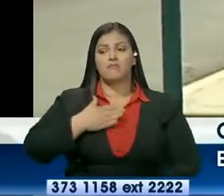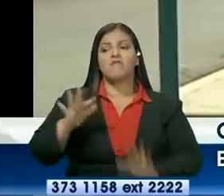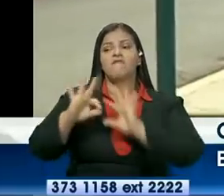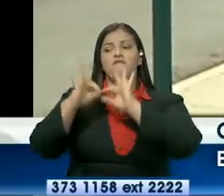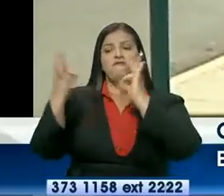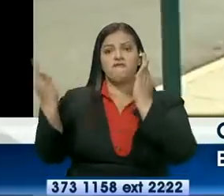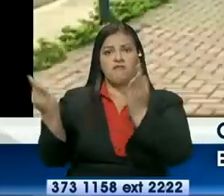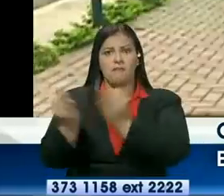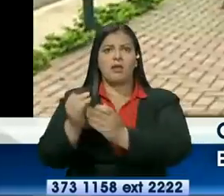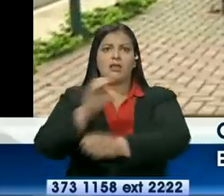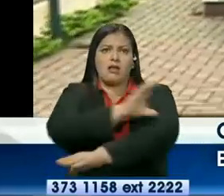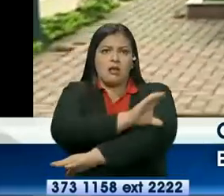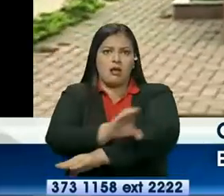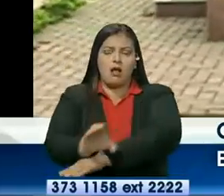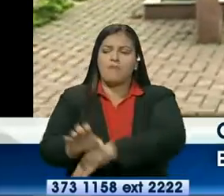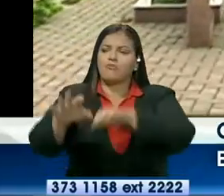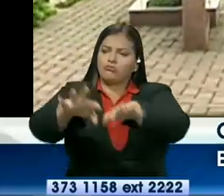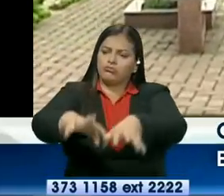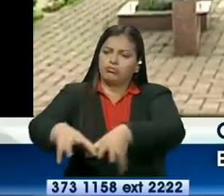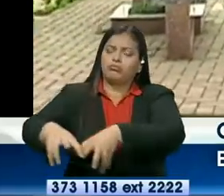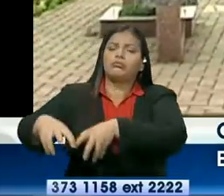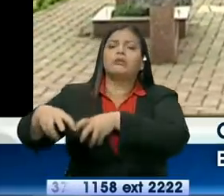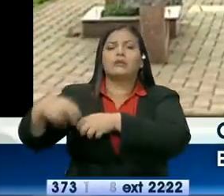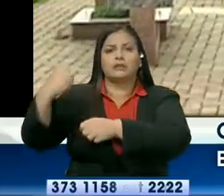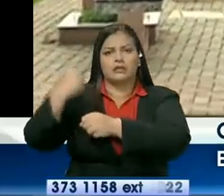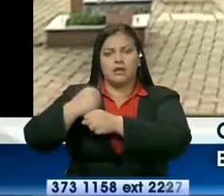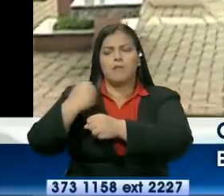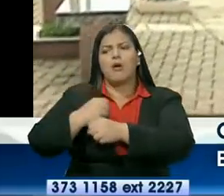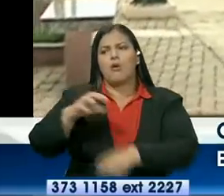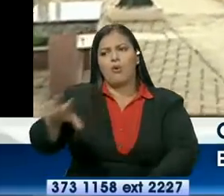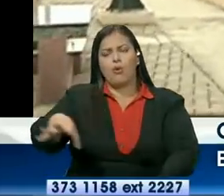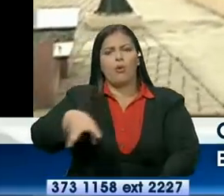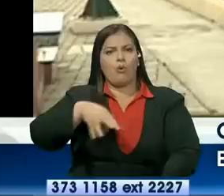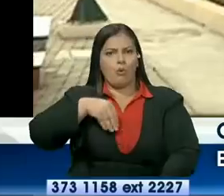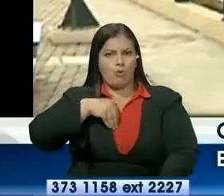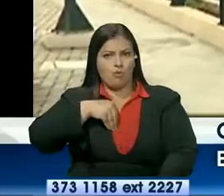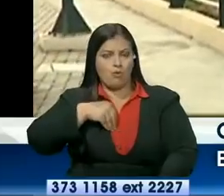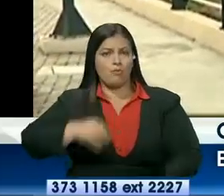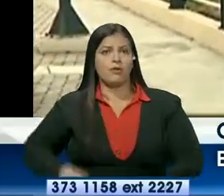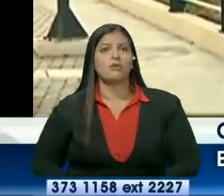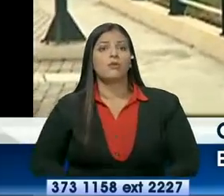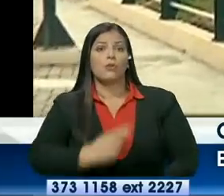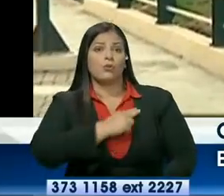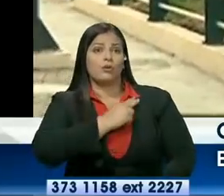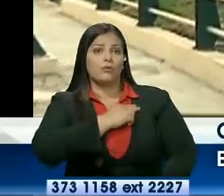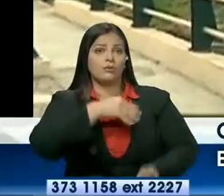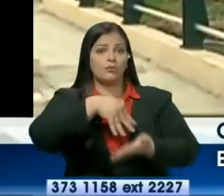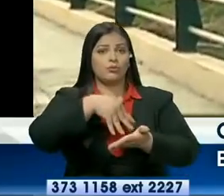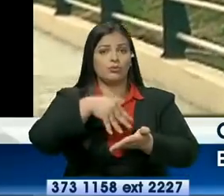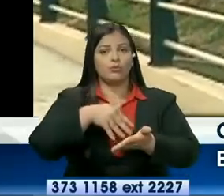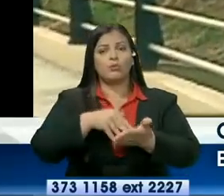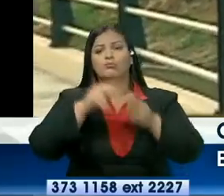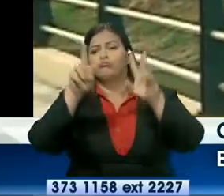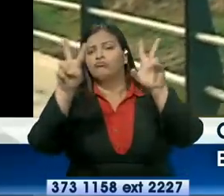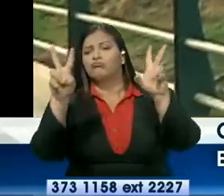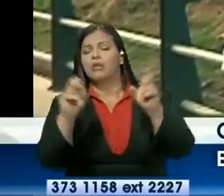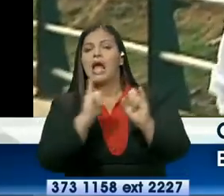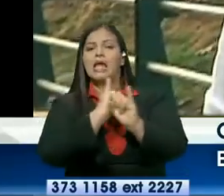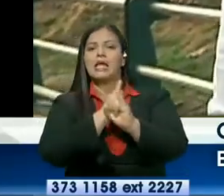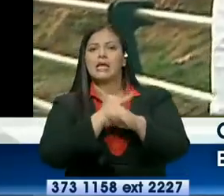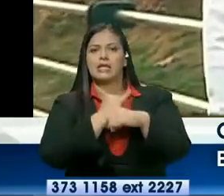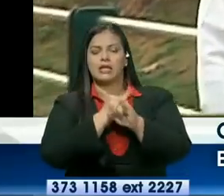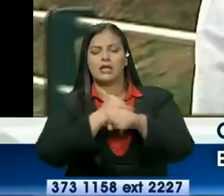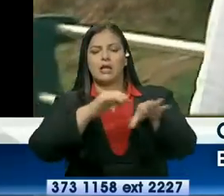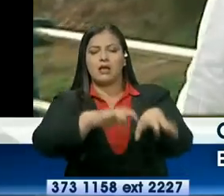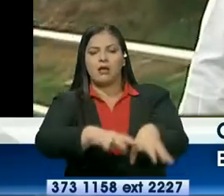agricultores por ancestro. Yo me incliné por estudiar la ingeniería agronómica, soy ingeniero agrónomo. Ahora recientemente obtuve